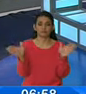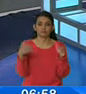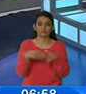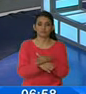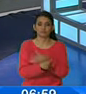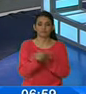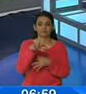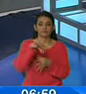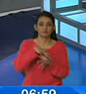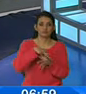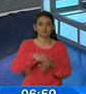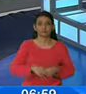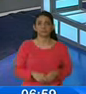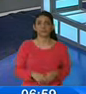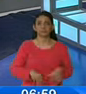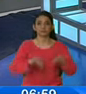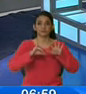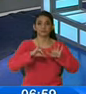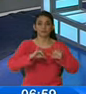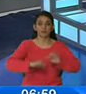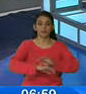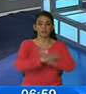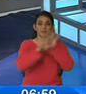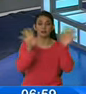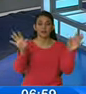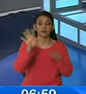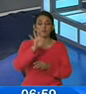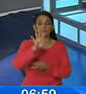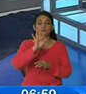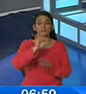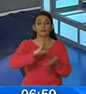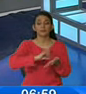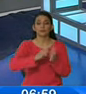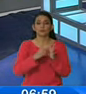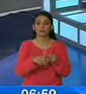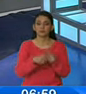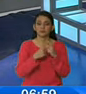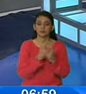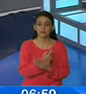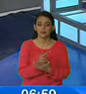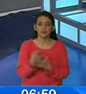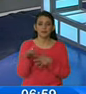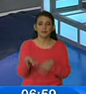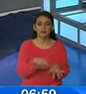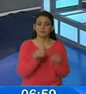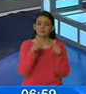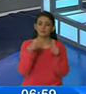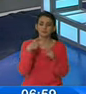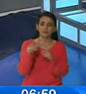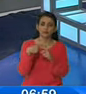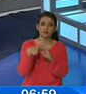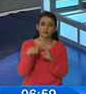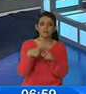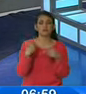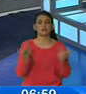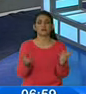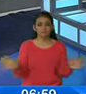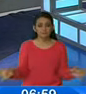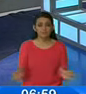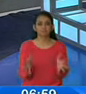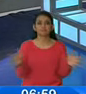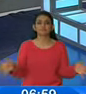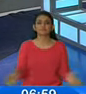de las elecciones. Bueno, 6:59 en la mañana, iniciamos una semana, iniciamos con optimismo, iniciamos con muchas